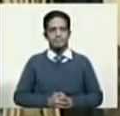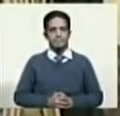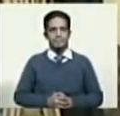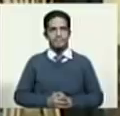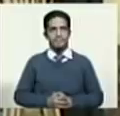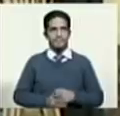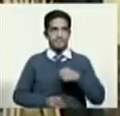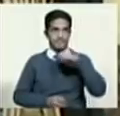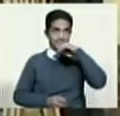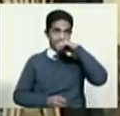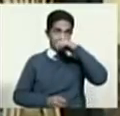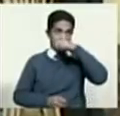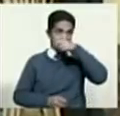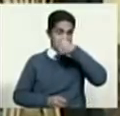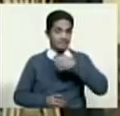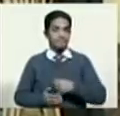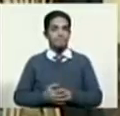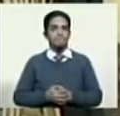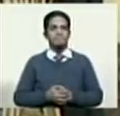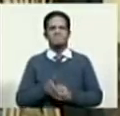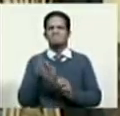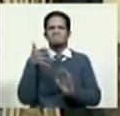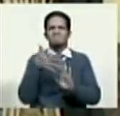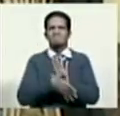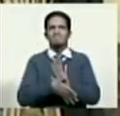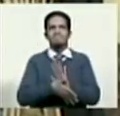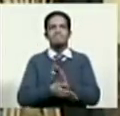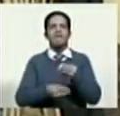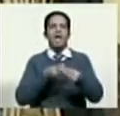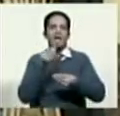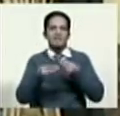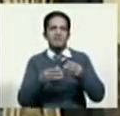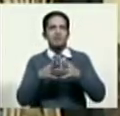y desarrollando todo lo que